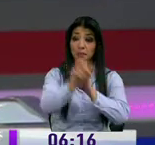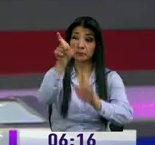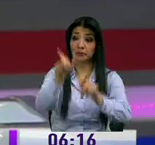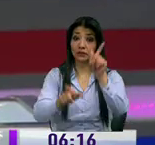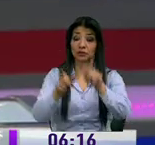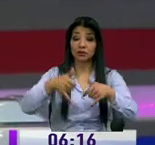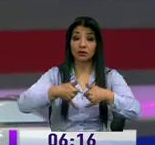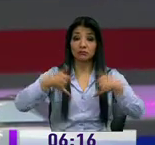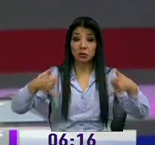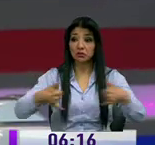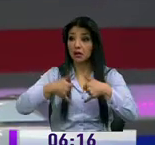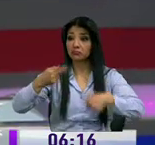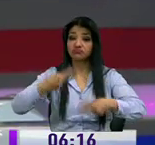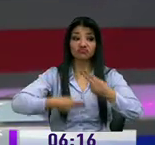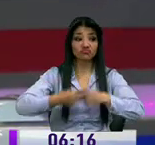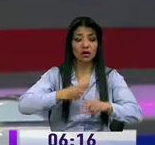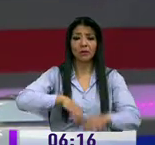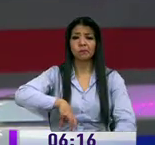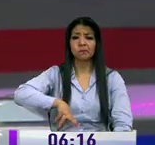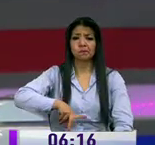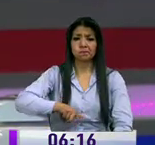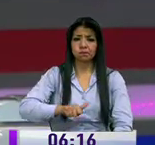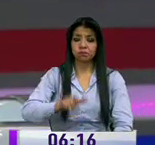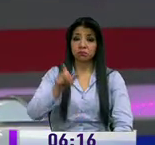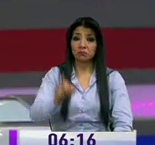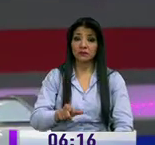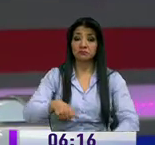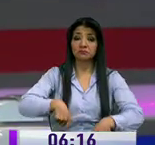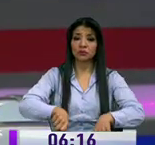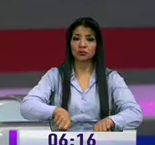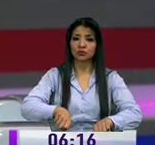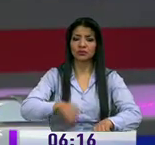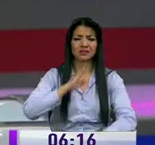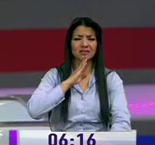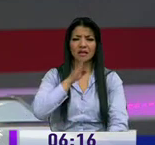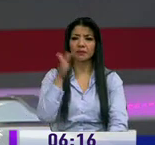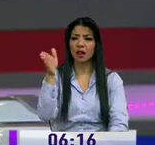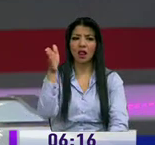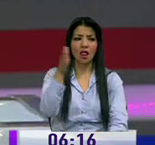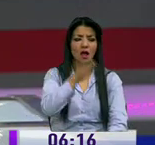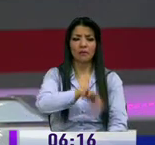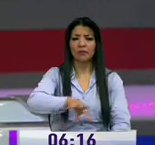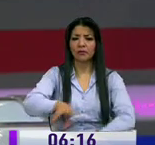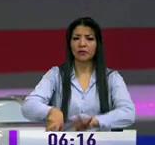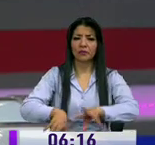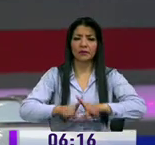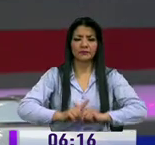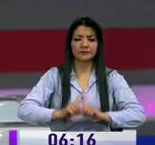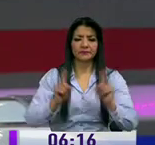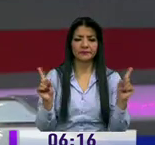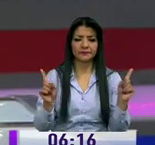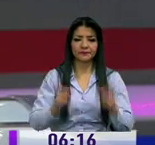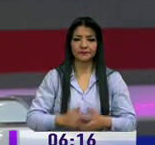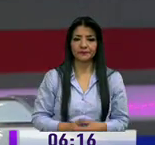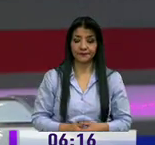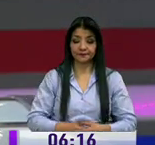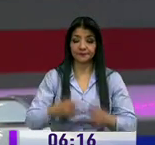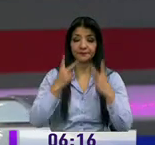locales comerciales. Afirman que son sujetos motorizados que han perpetrado varios hechos delictivos.